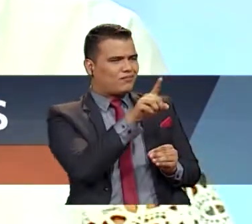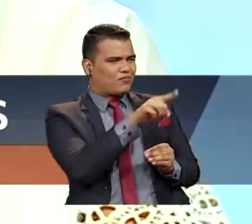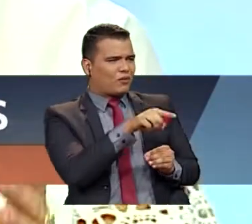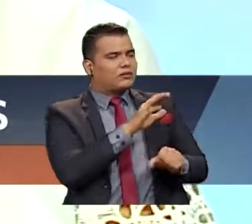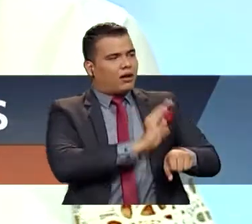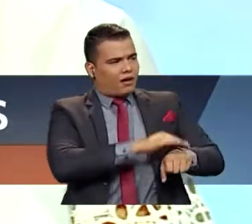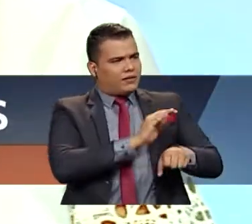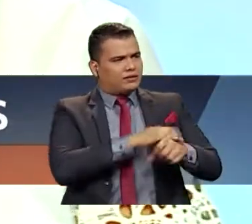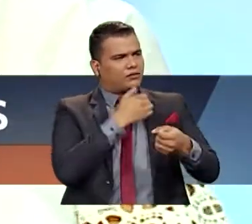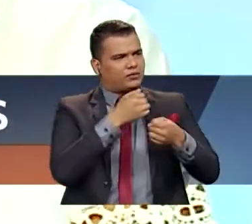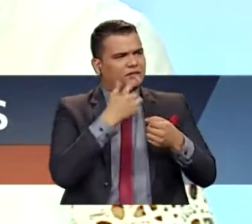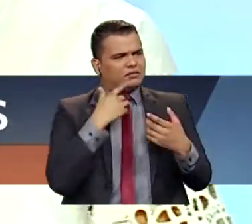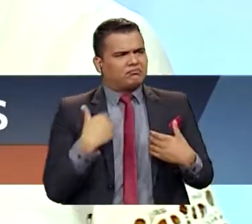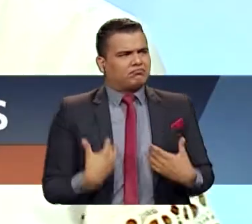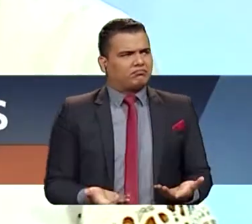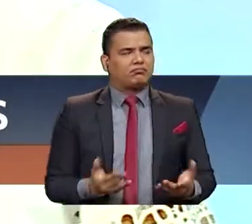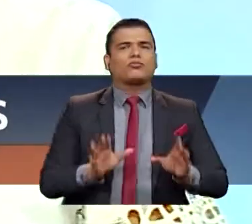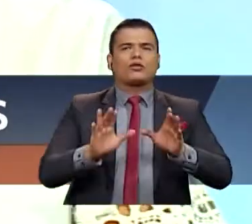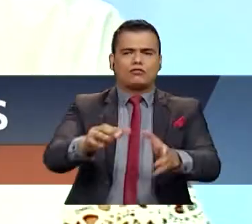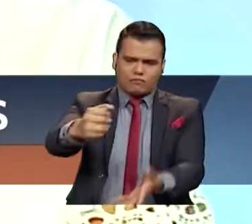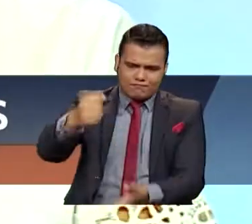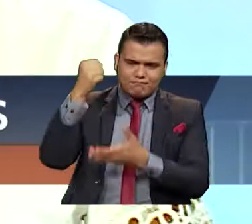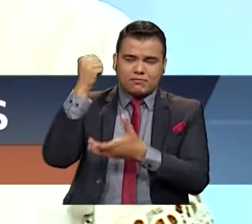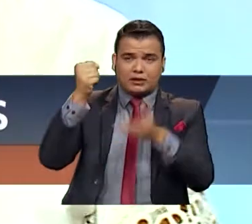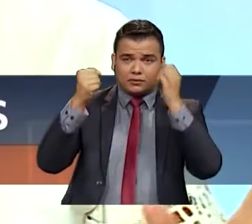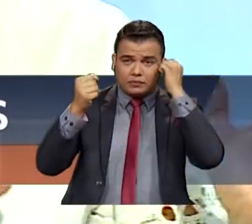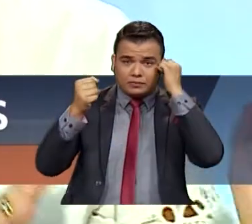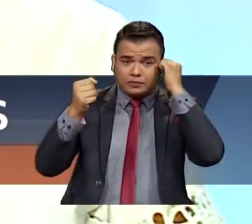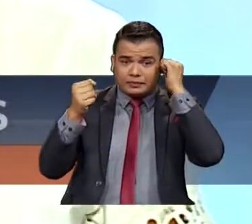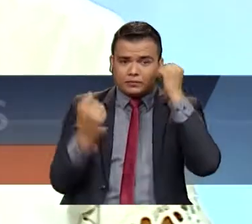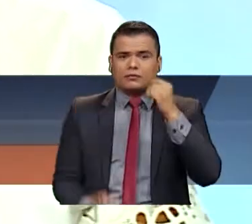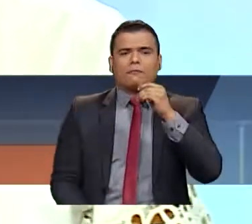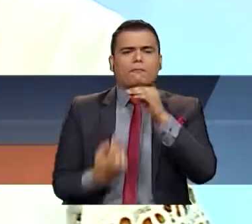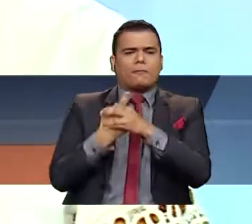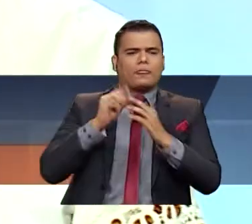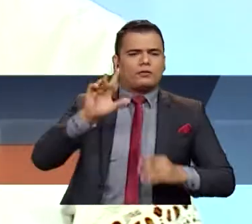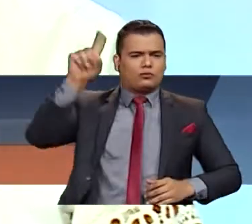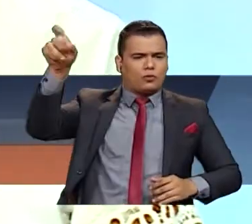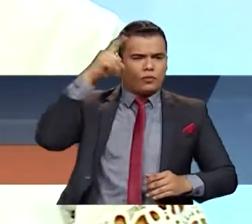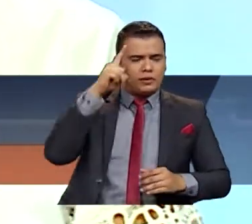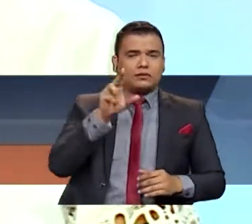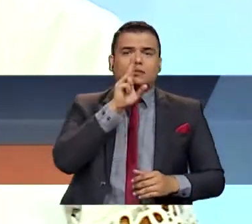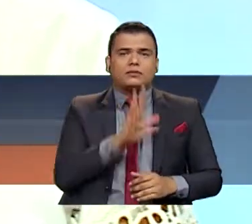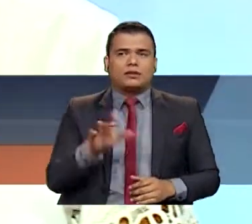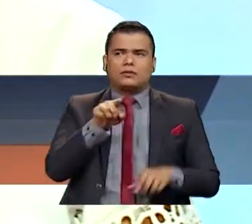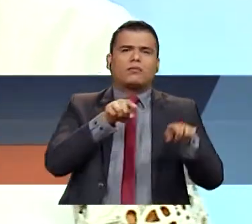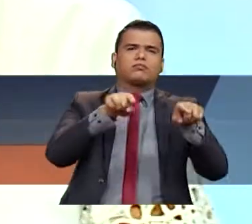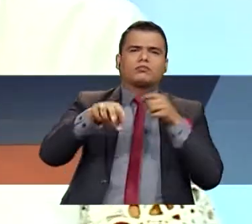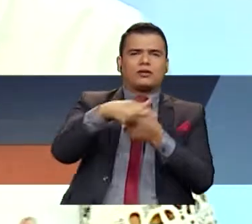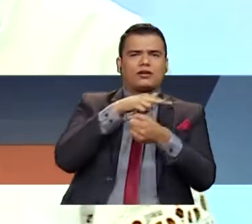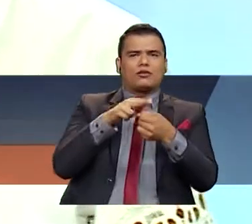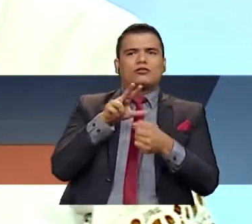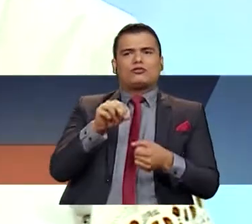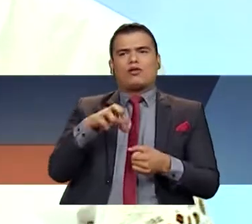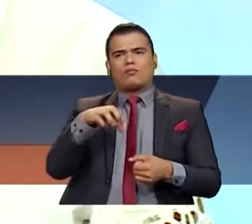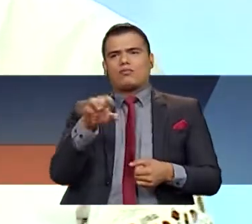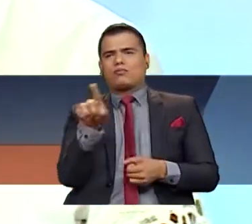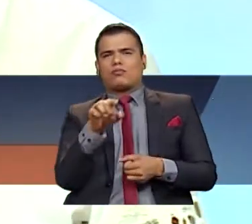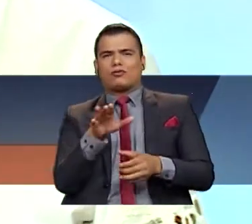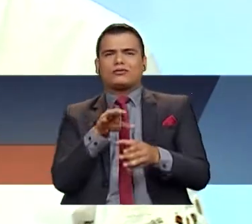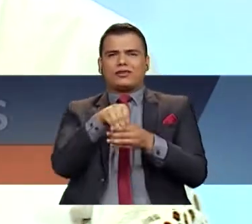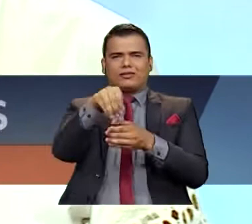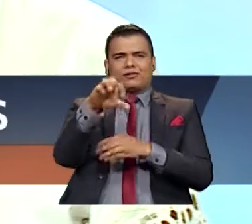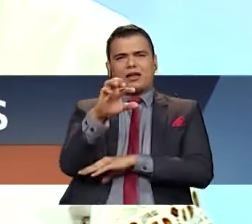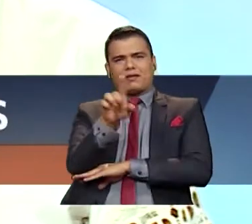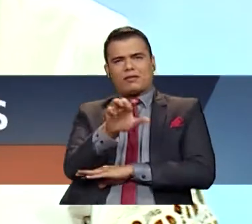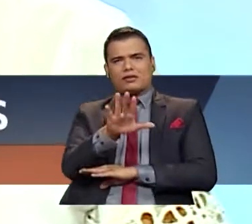también. Todos los recursos que tienen que generar desde el gobierno nacional hacia las regiones, que es el no pozo, que a pesar de que los vamos